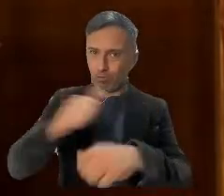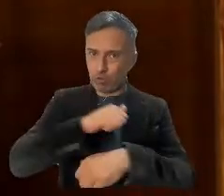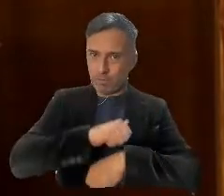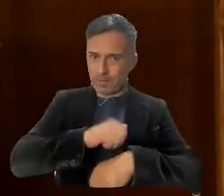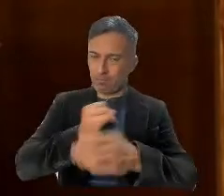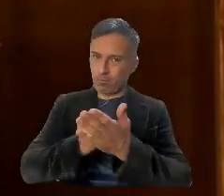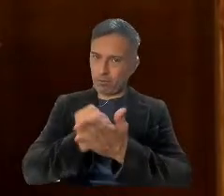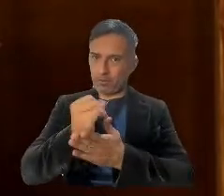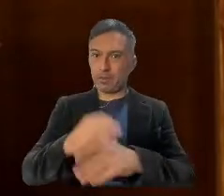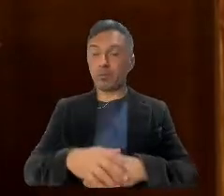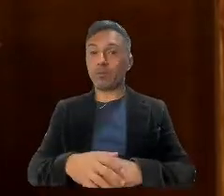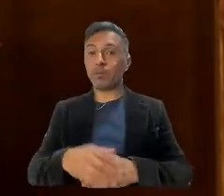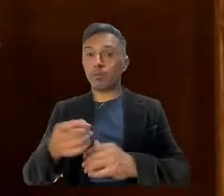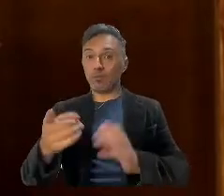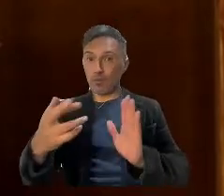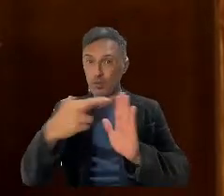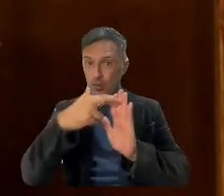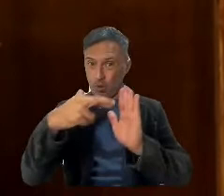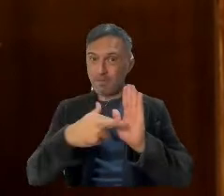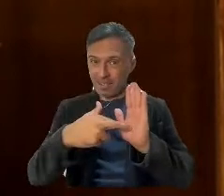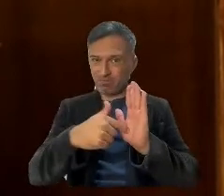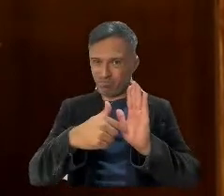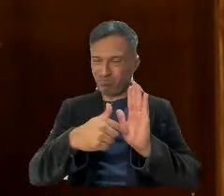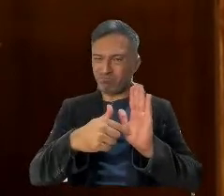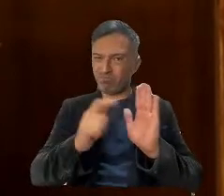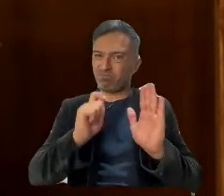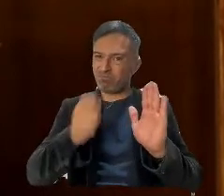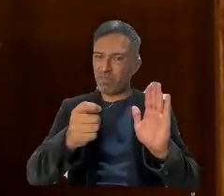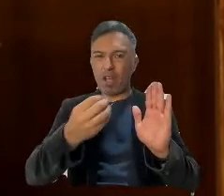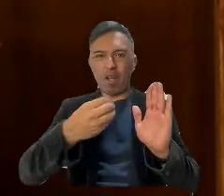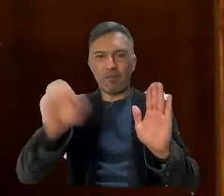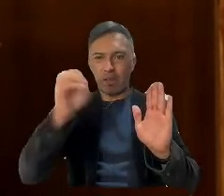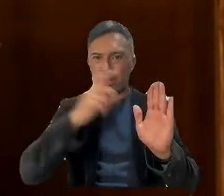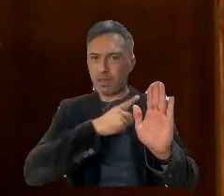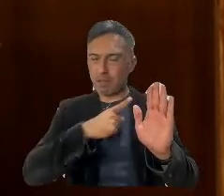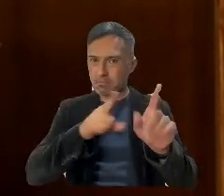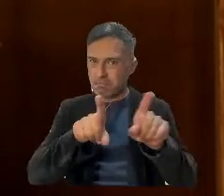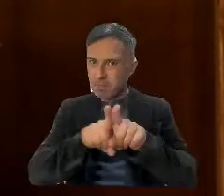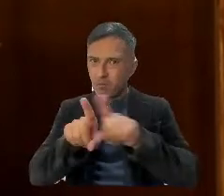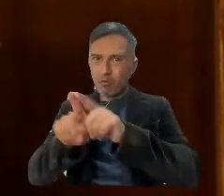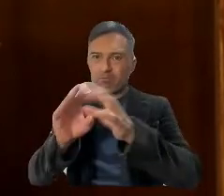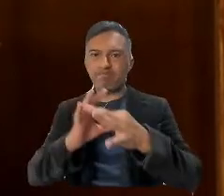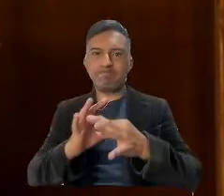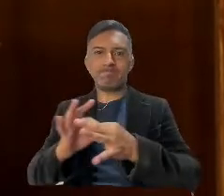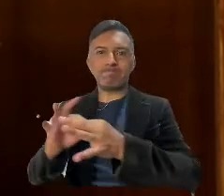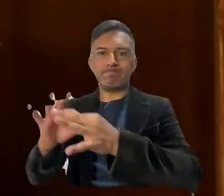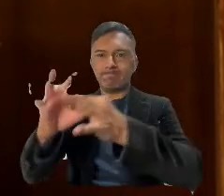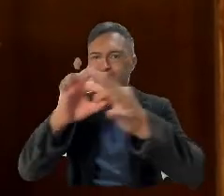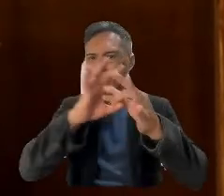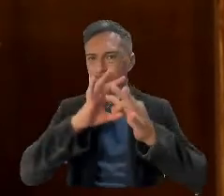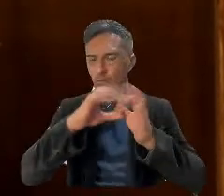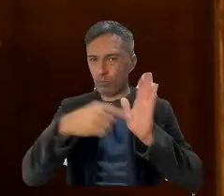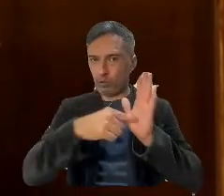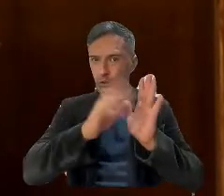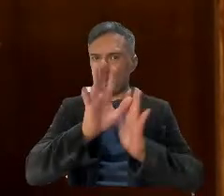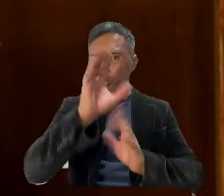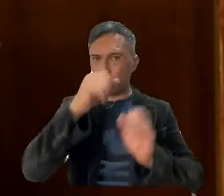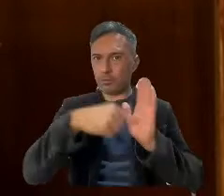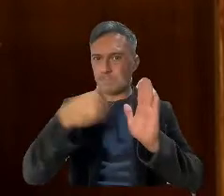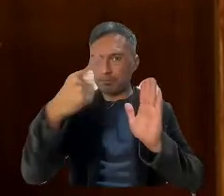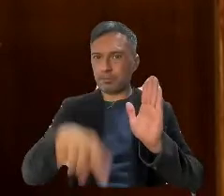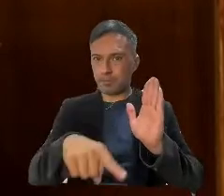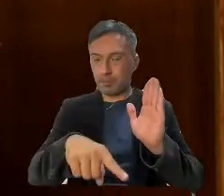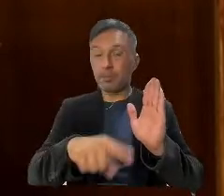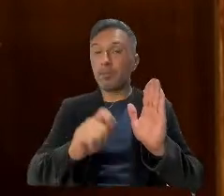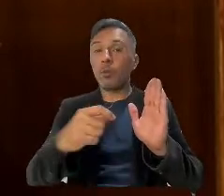normatividad debe homologarse para respetar el mandato constitucional sobre el principio de